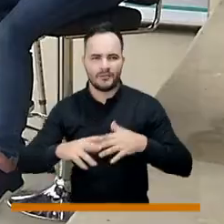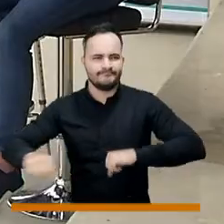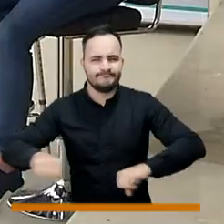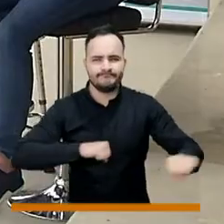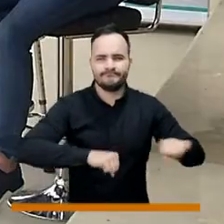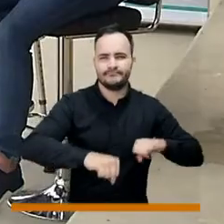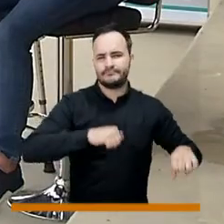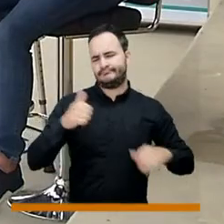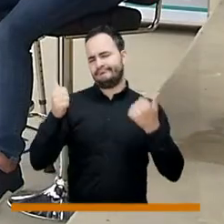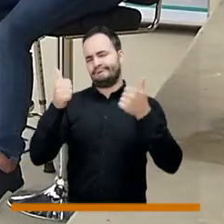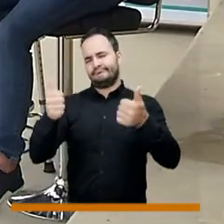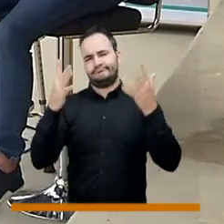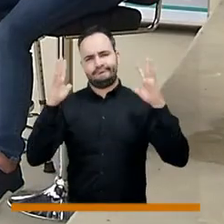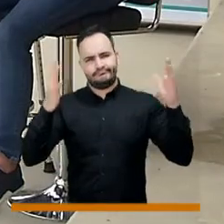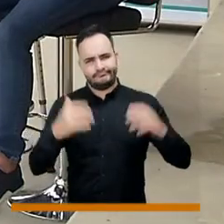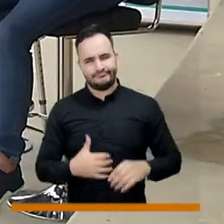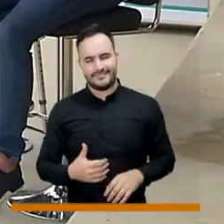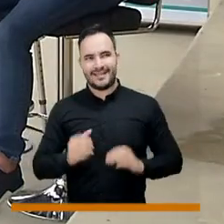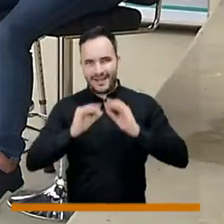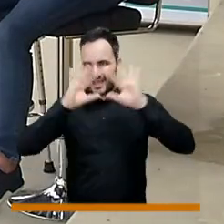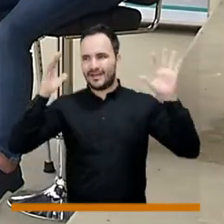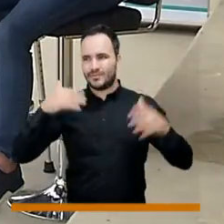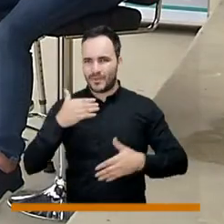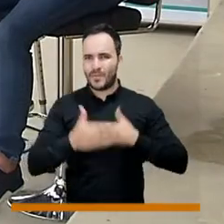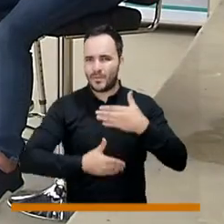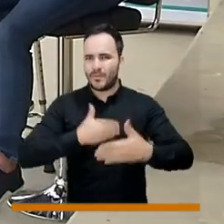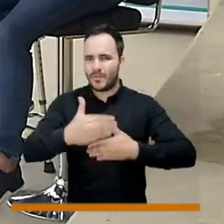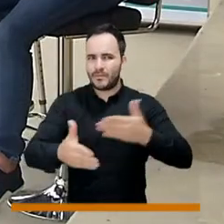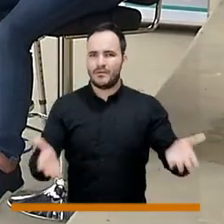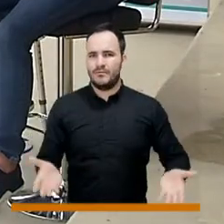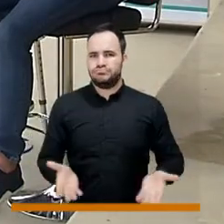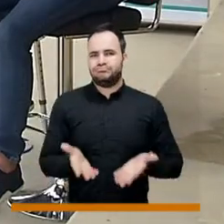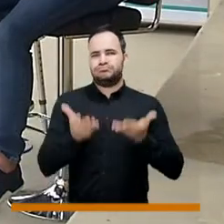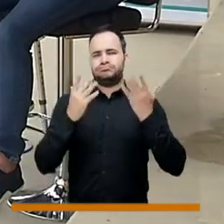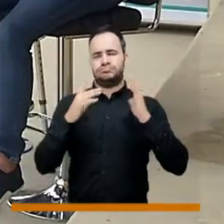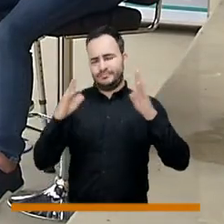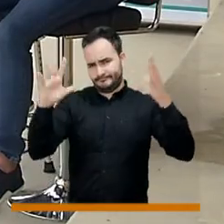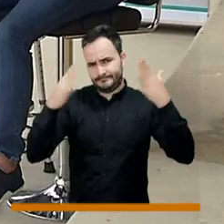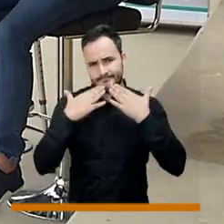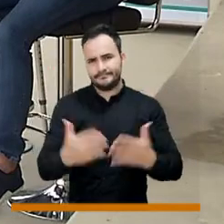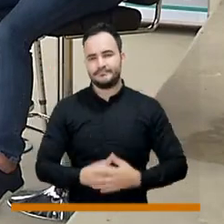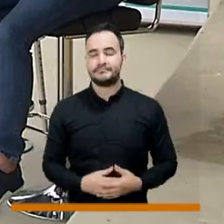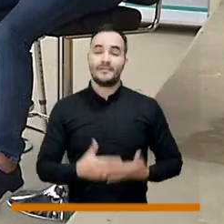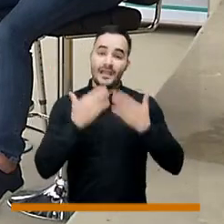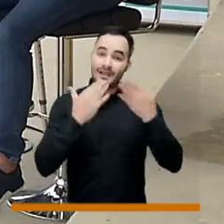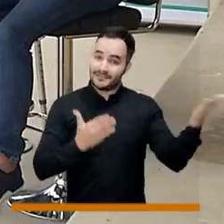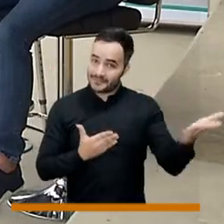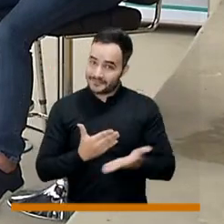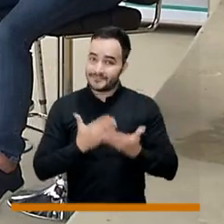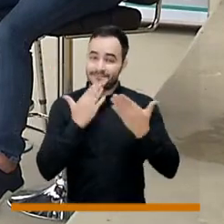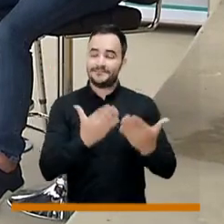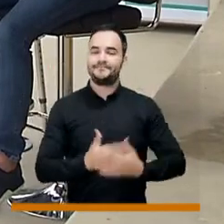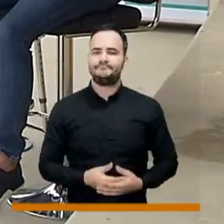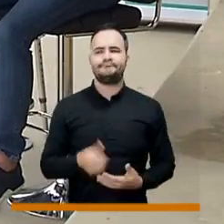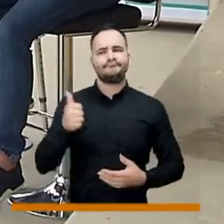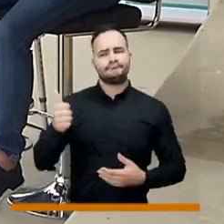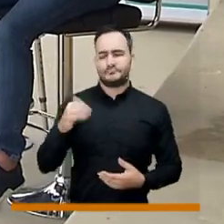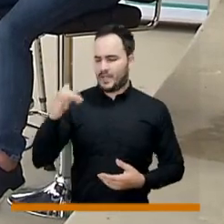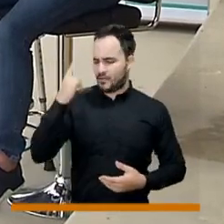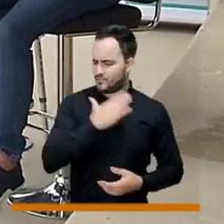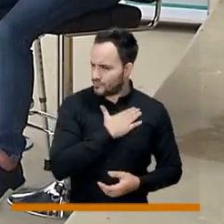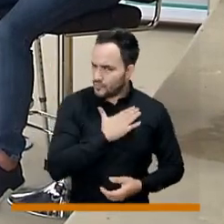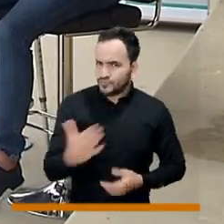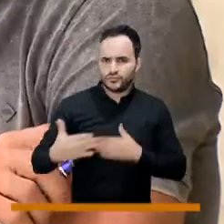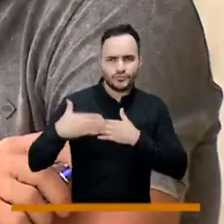acompañado, por supuesto, de personas que aman, conocen y también tienen vocación para ayudarnos a crecer en todas estas disciplinas. Diego, gracias